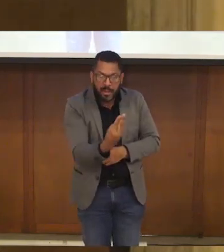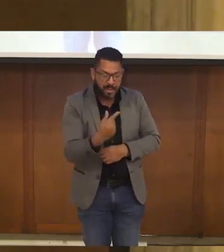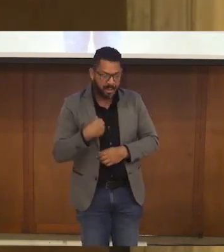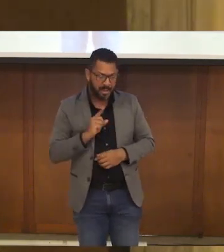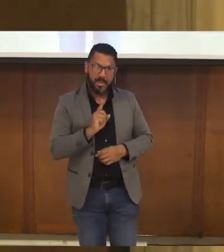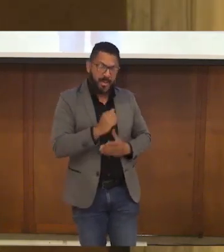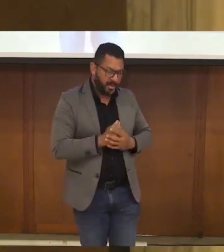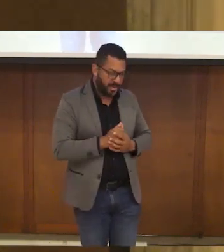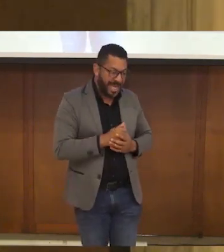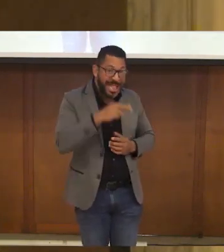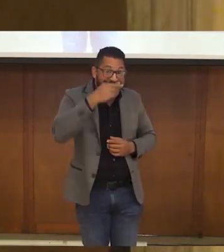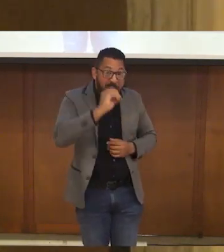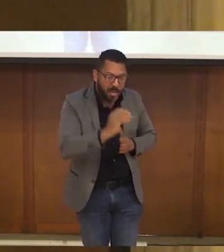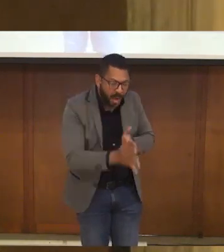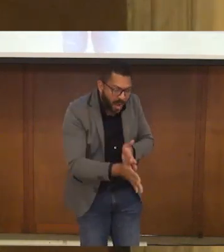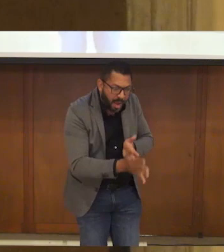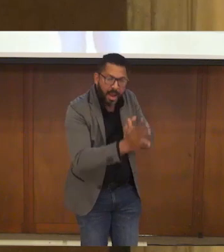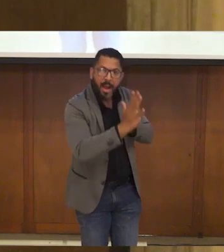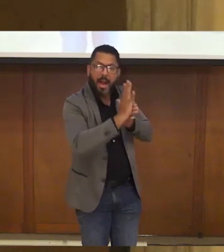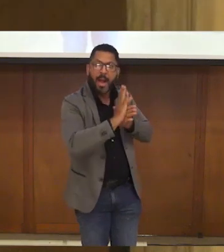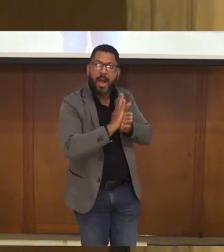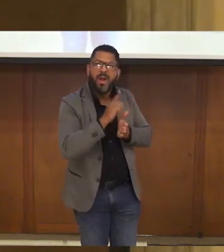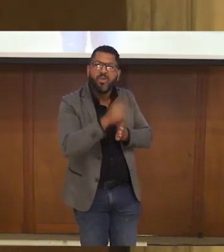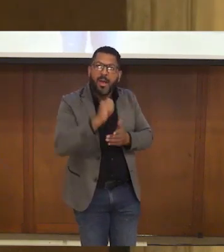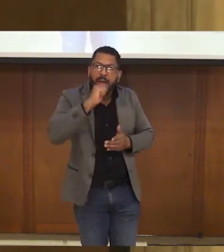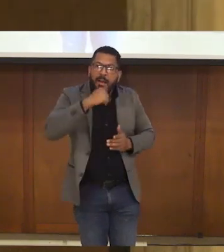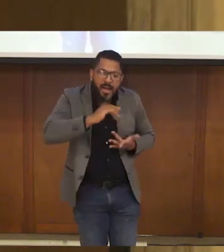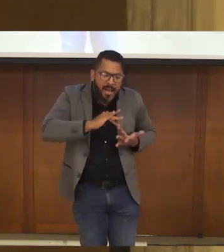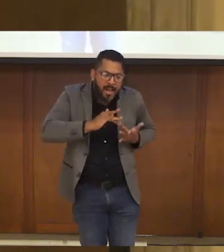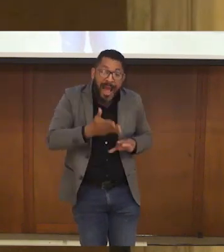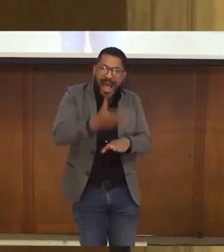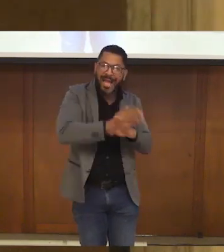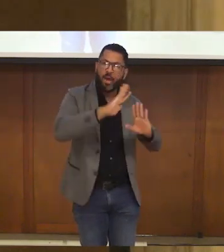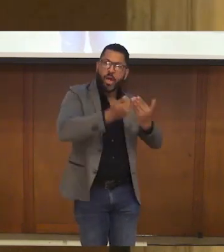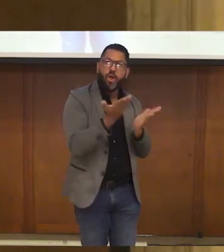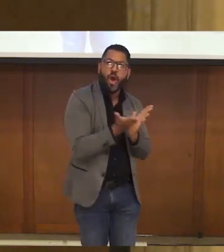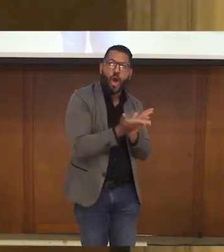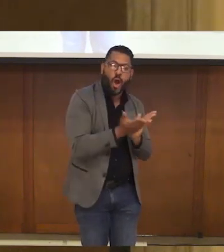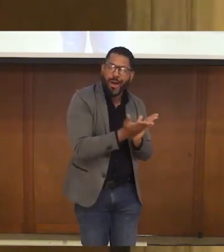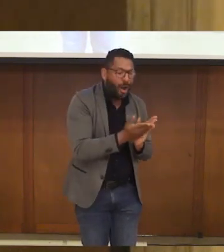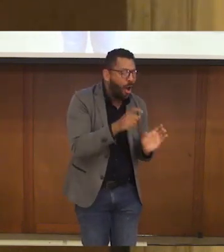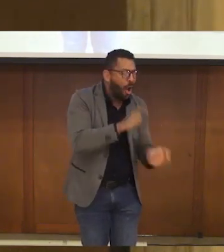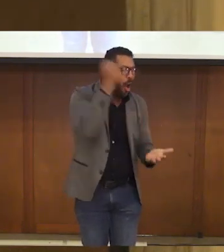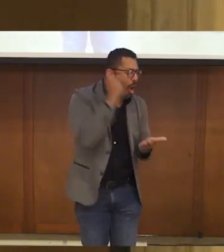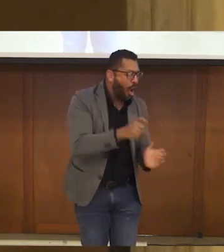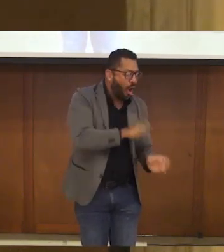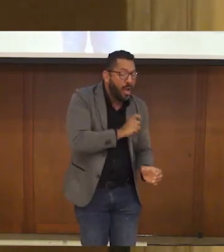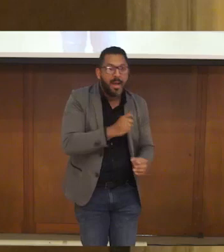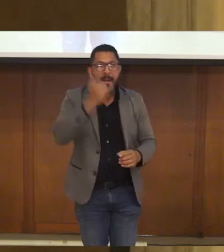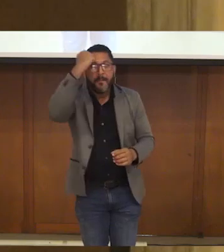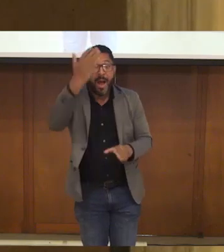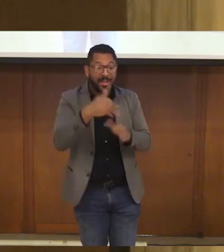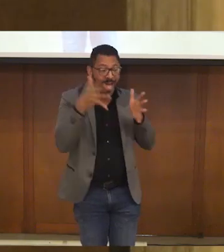niño, y me acerqué a ellos y el niño me relata el dolor que ha significado dejar su escuela y dejar